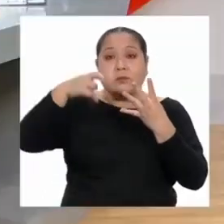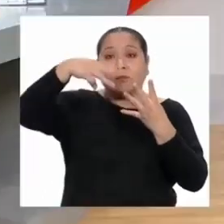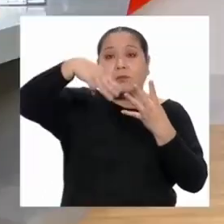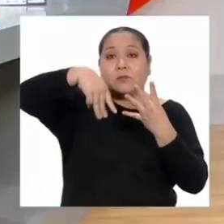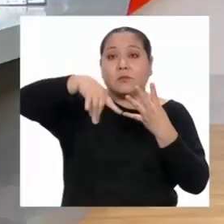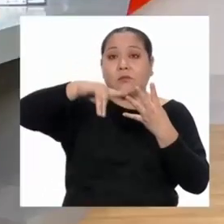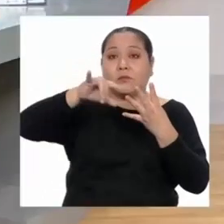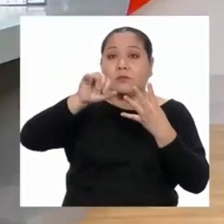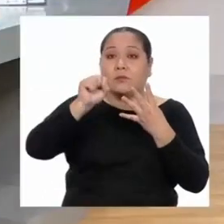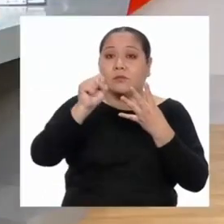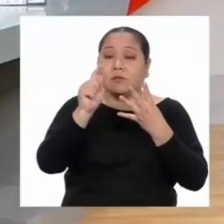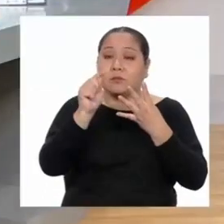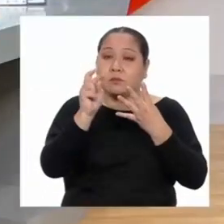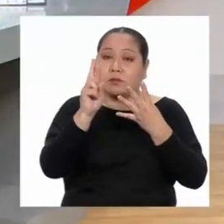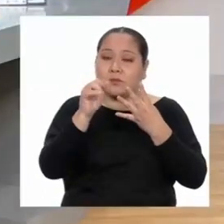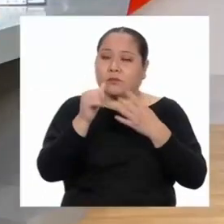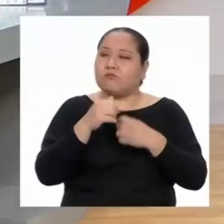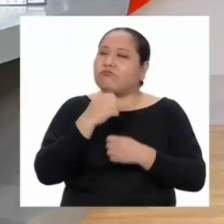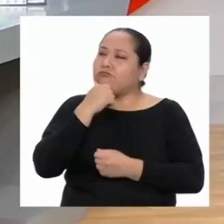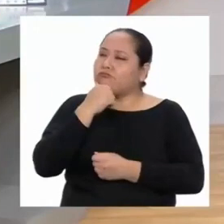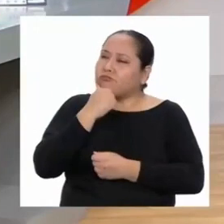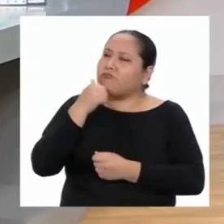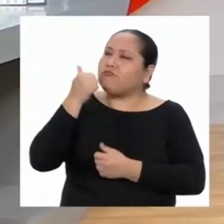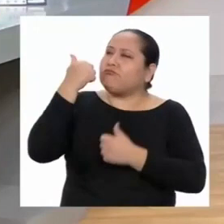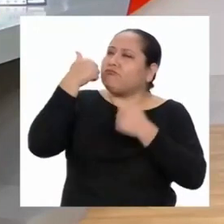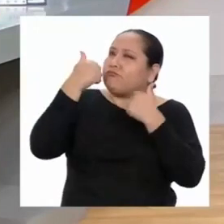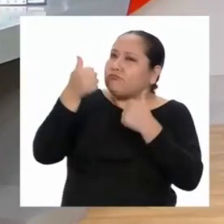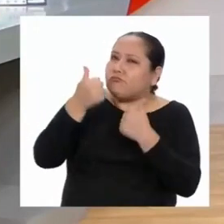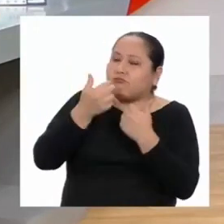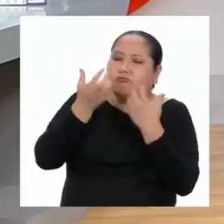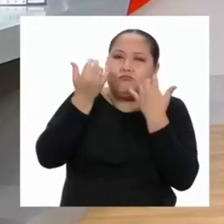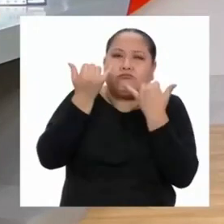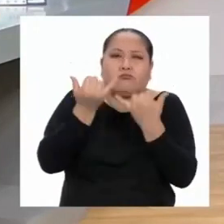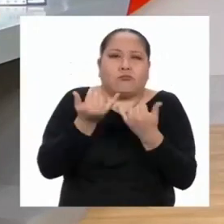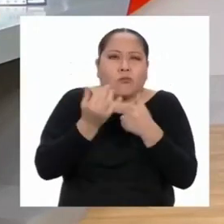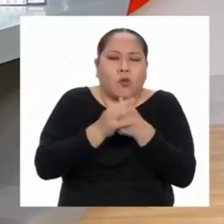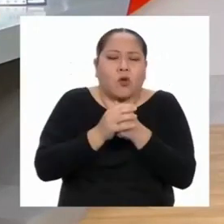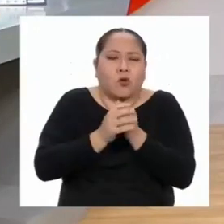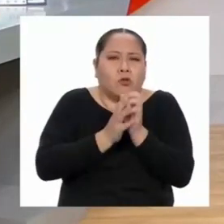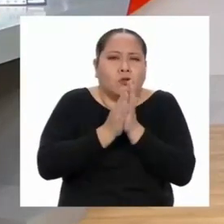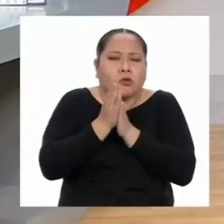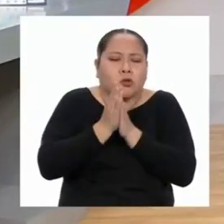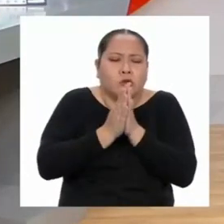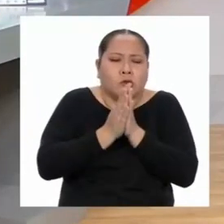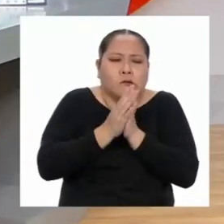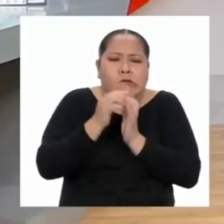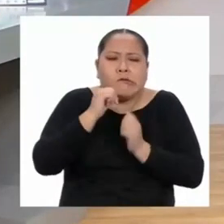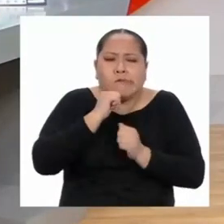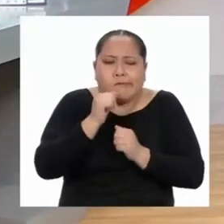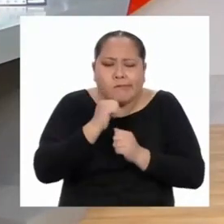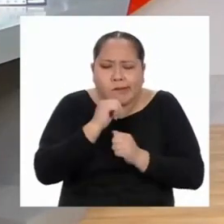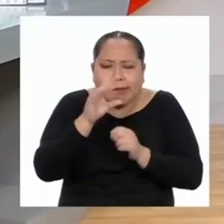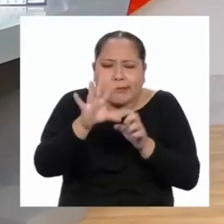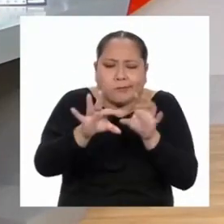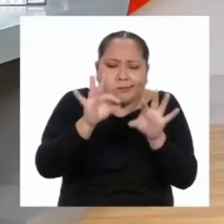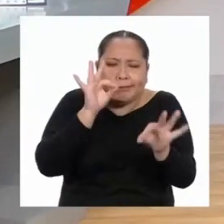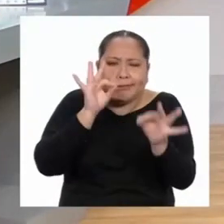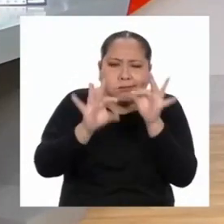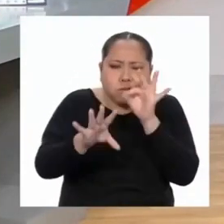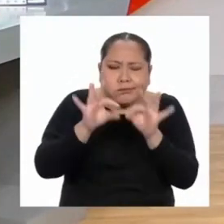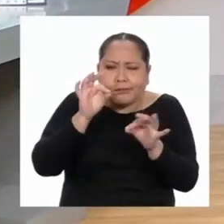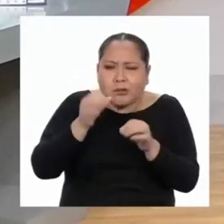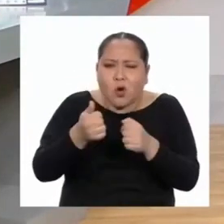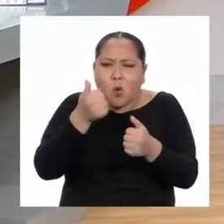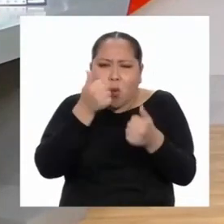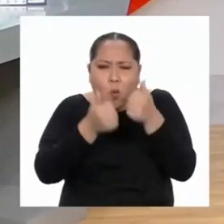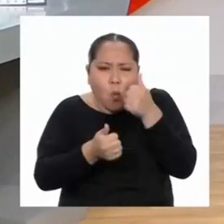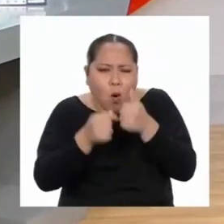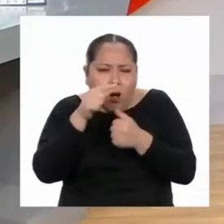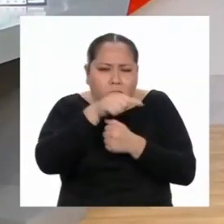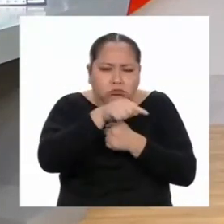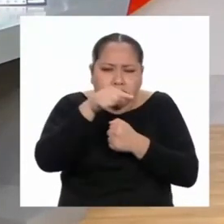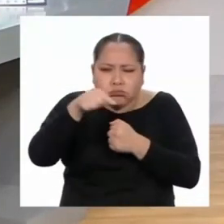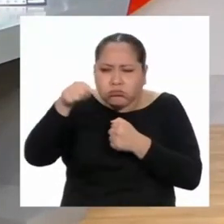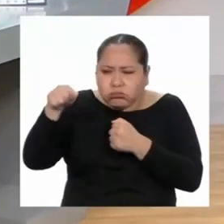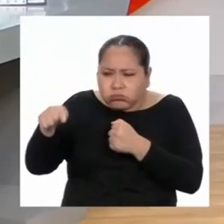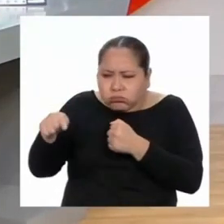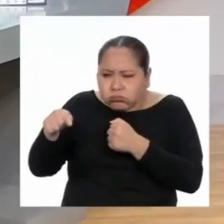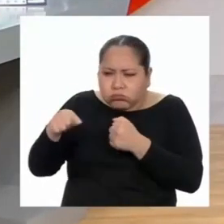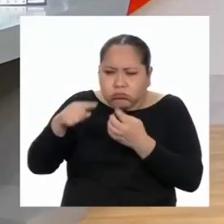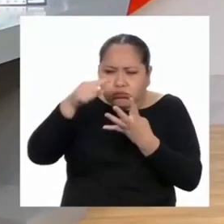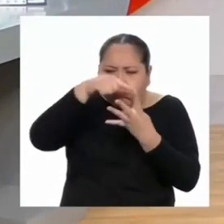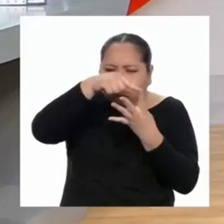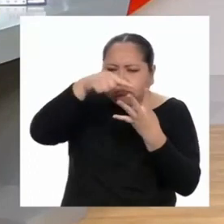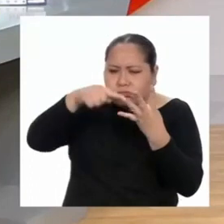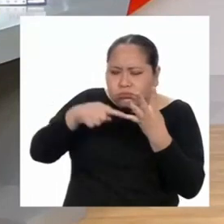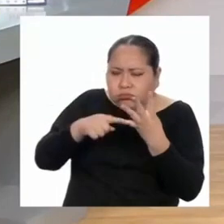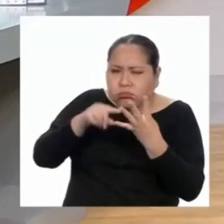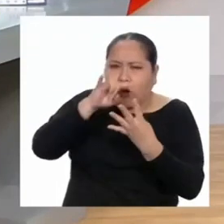existen. Muy bien. Ahora, solo nos faltaría elegir cuál de esos tipos